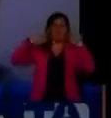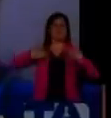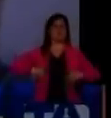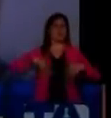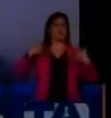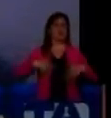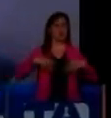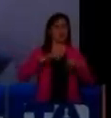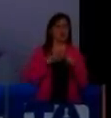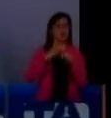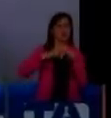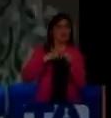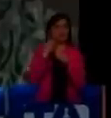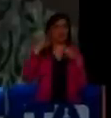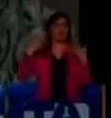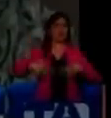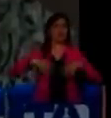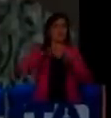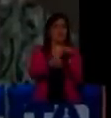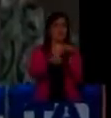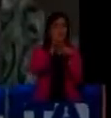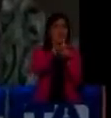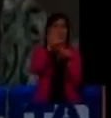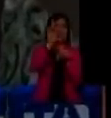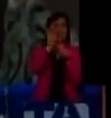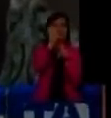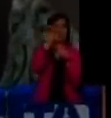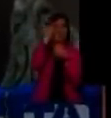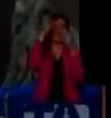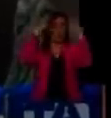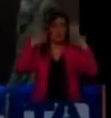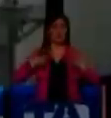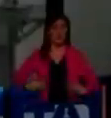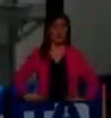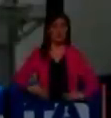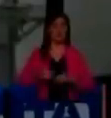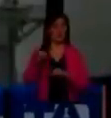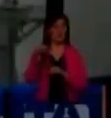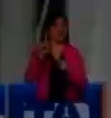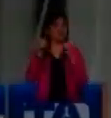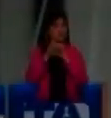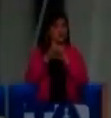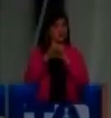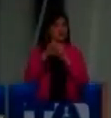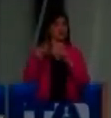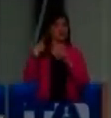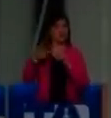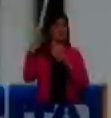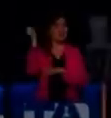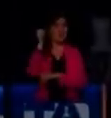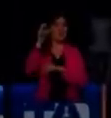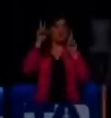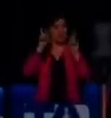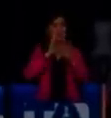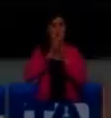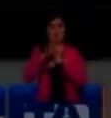Las quemaduras son de segundo y tercer grado y dañan el 37% de su cuerpo. Este se convirtió en un sonado caso nacional, pues despertó